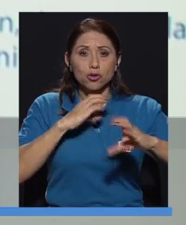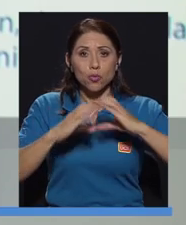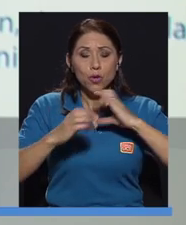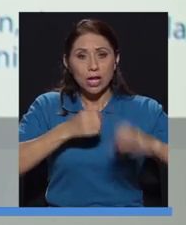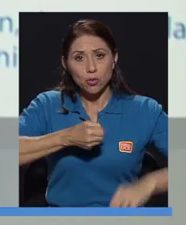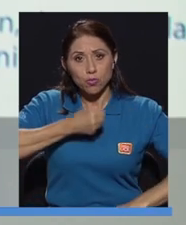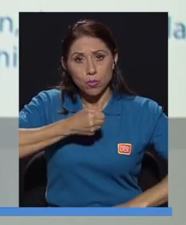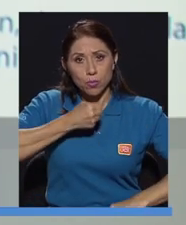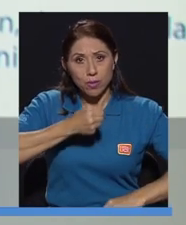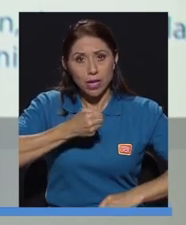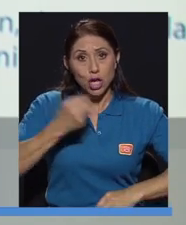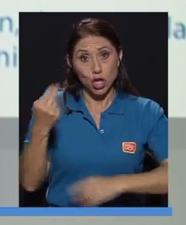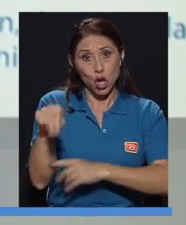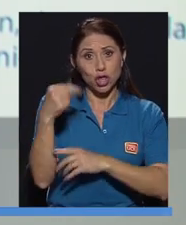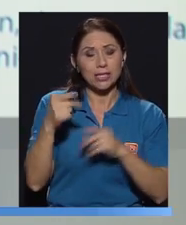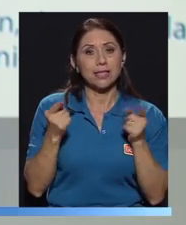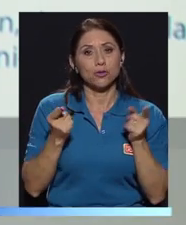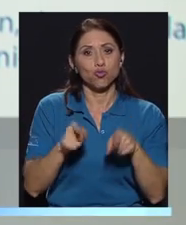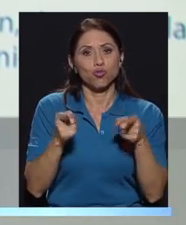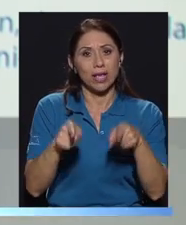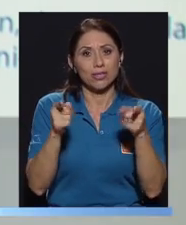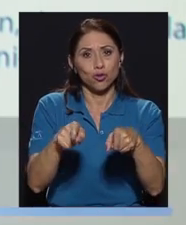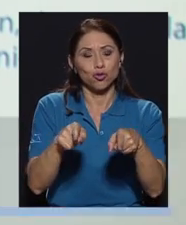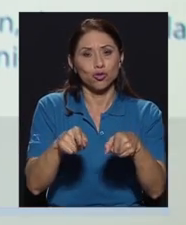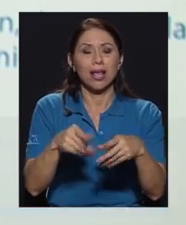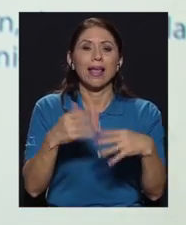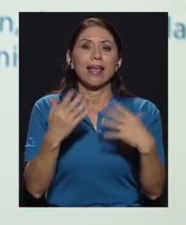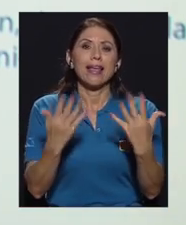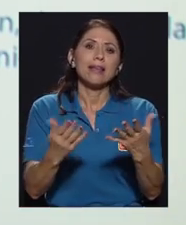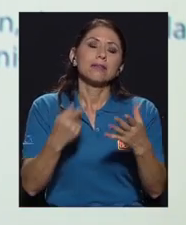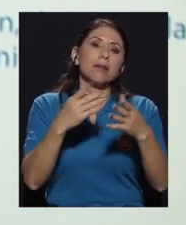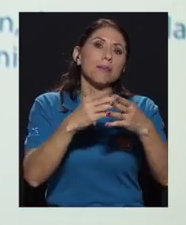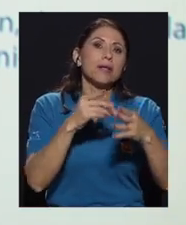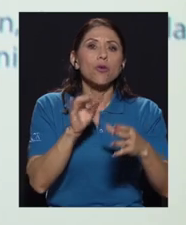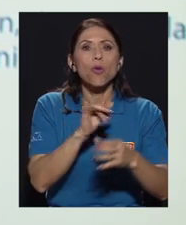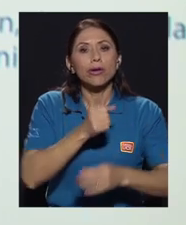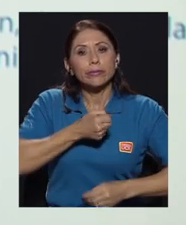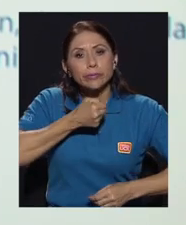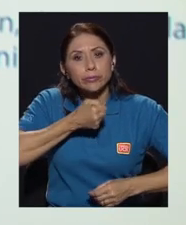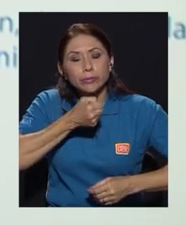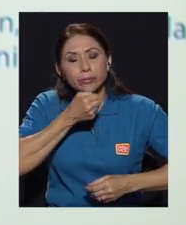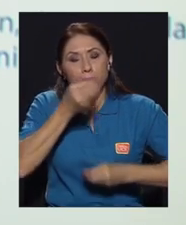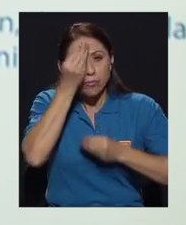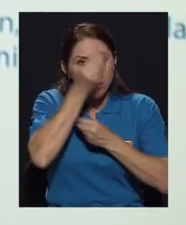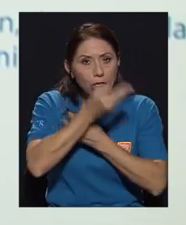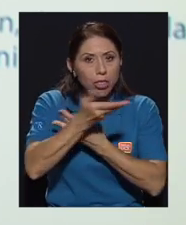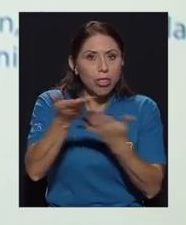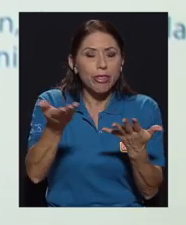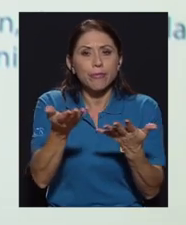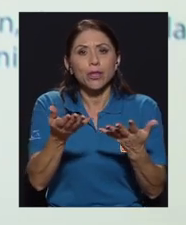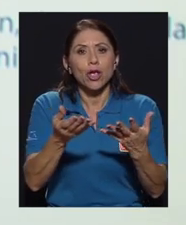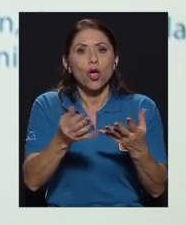las denominadas noticias de sucesos, construyen una serie de narrativas que